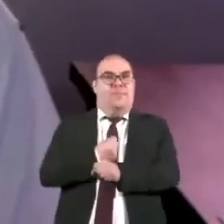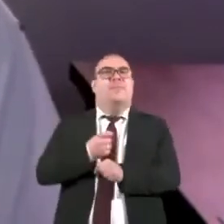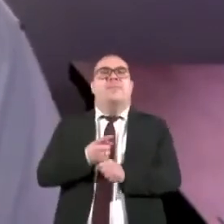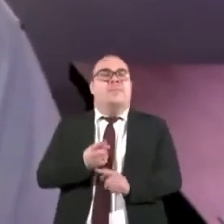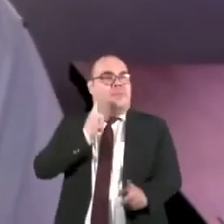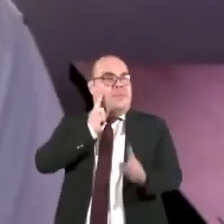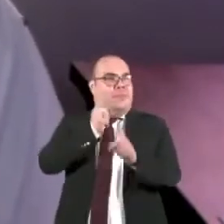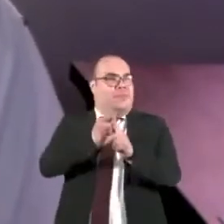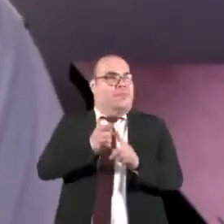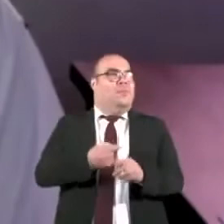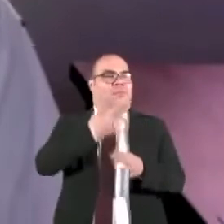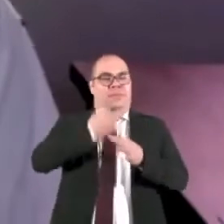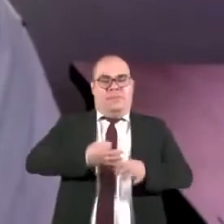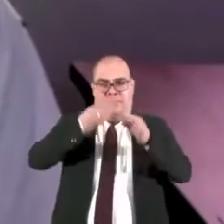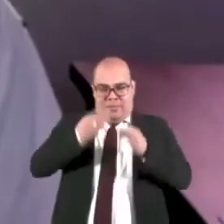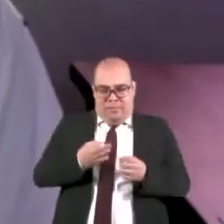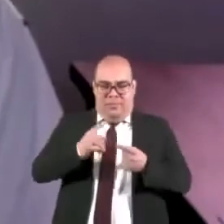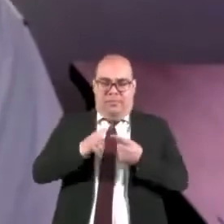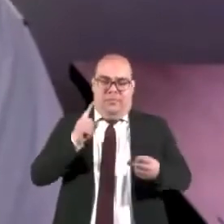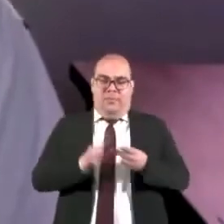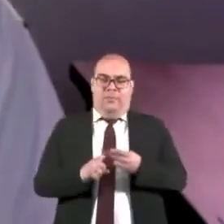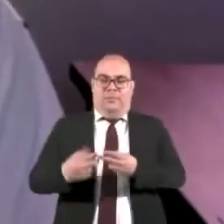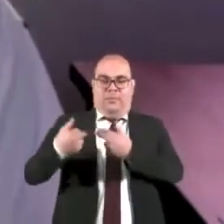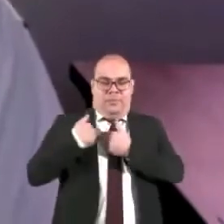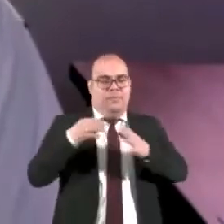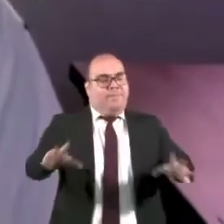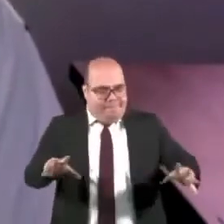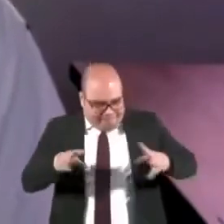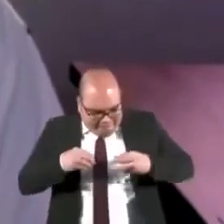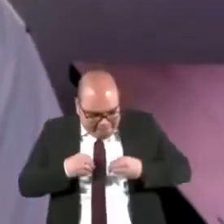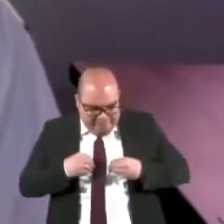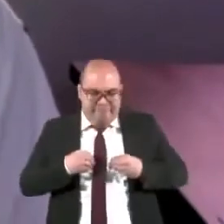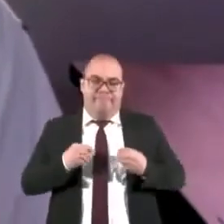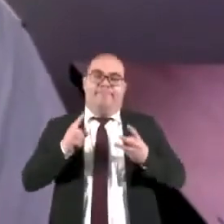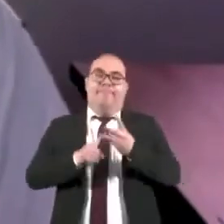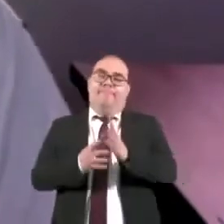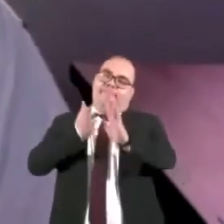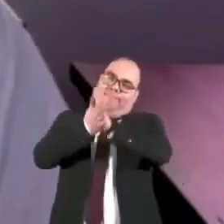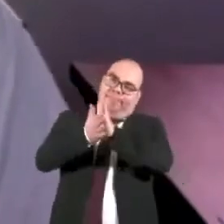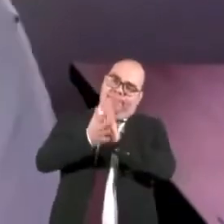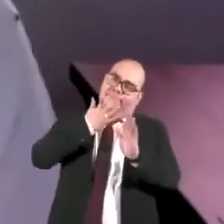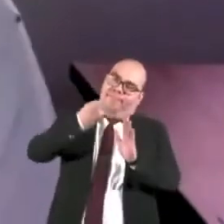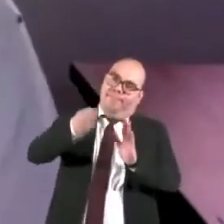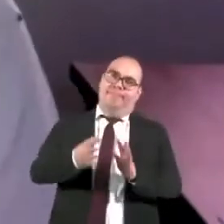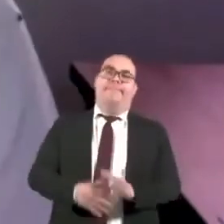la verdad, asumir responsabilidad y resarcir el daño padecido por las víctimas.